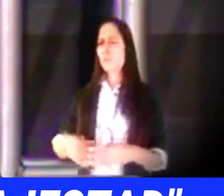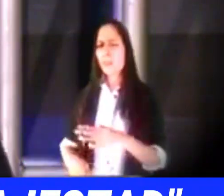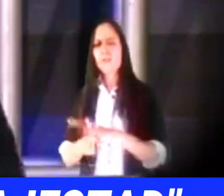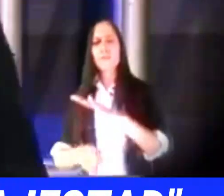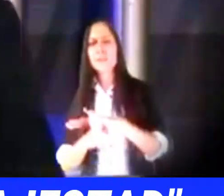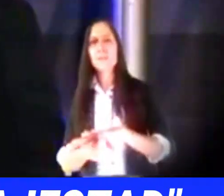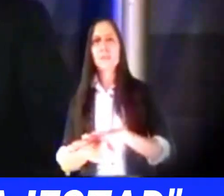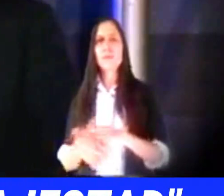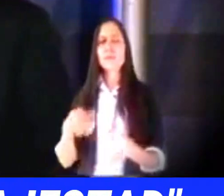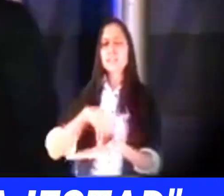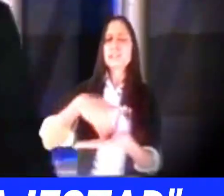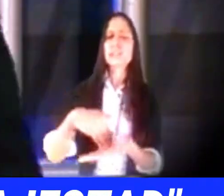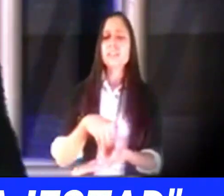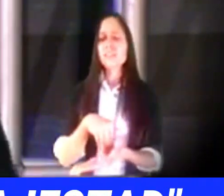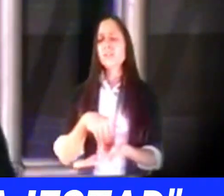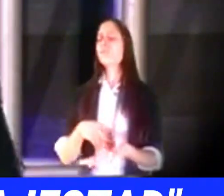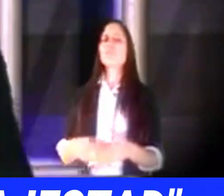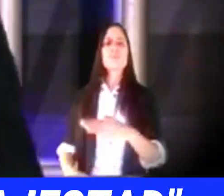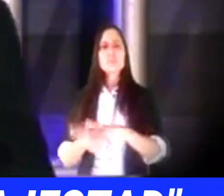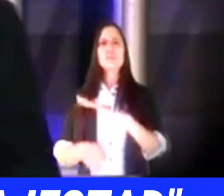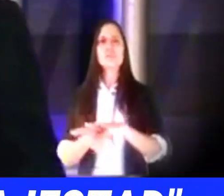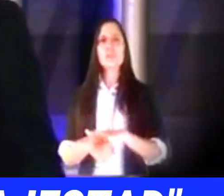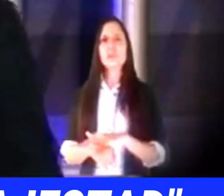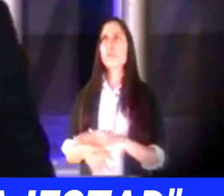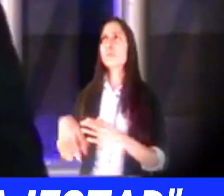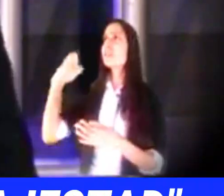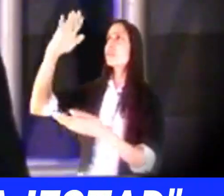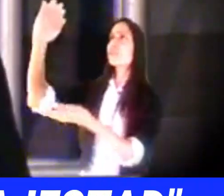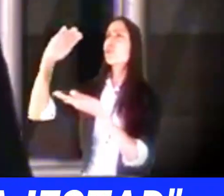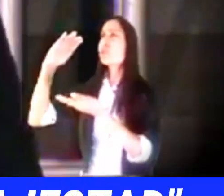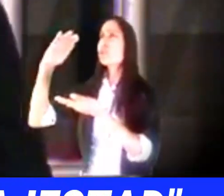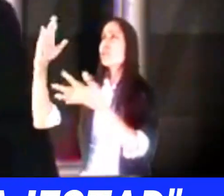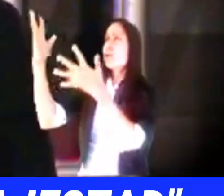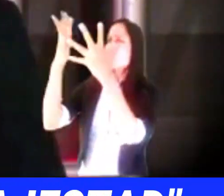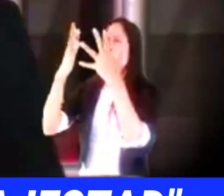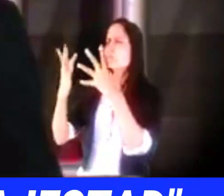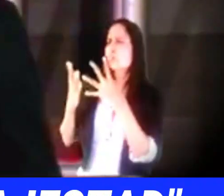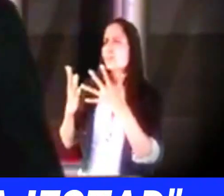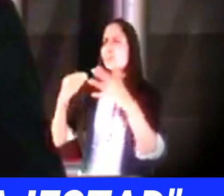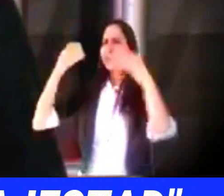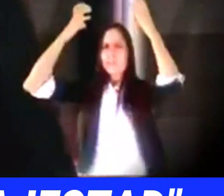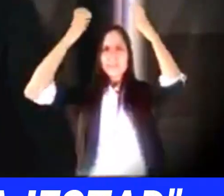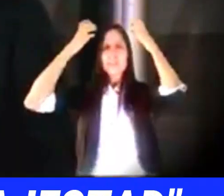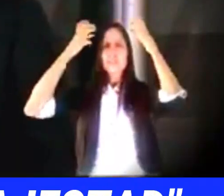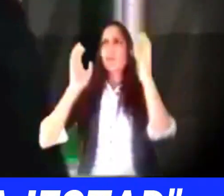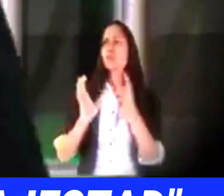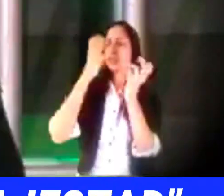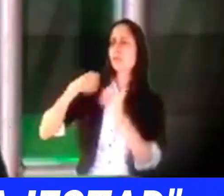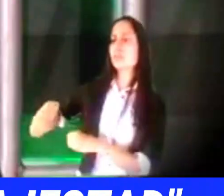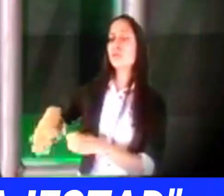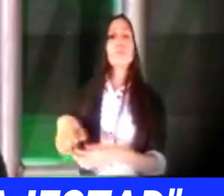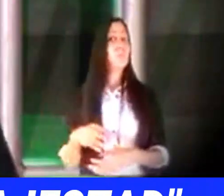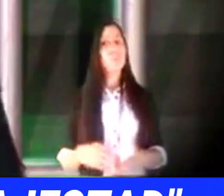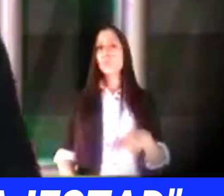lo que Dios nos ha entregado, porque Dios nos ha entregado esta corona. Estamos coronados. Y sabe que ese es el